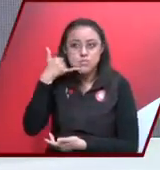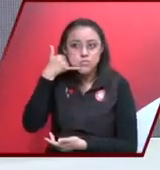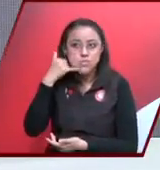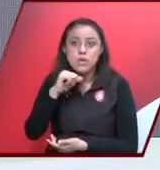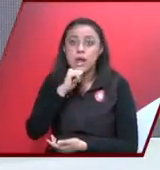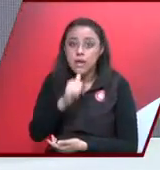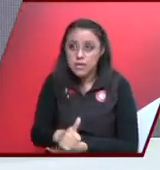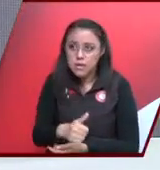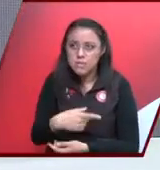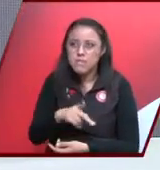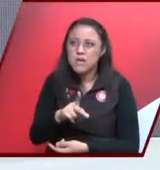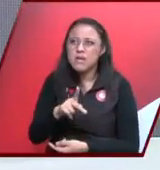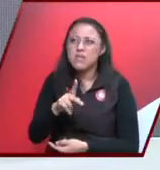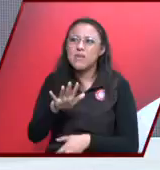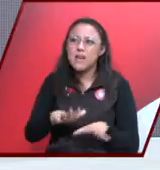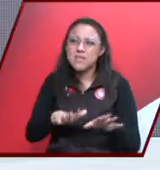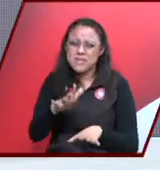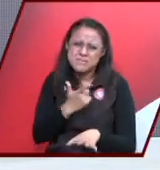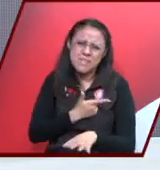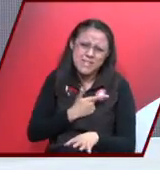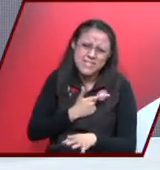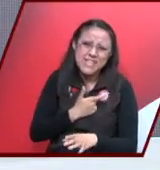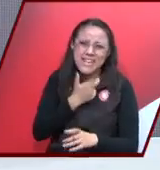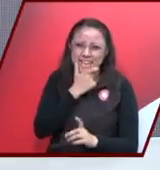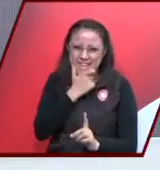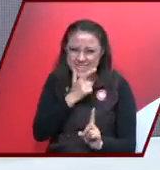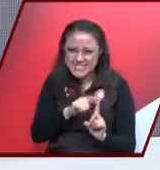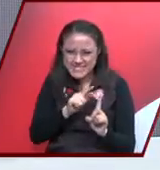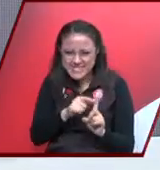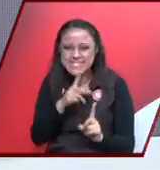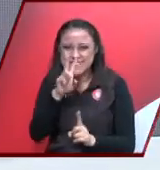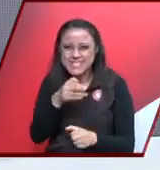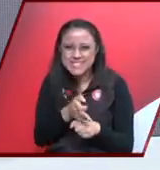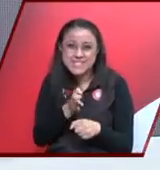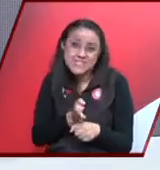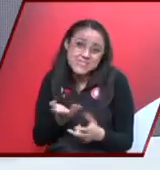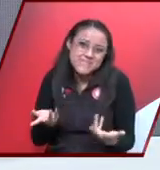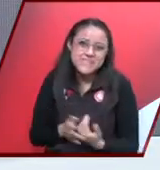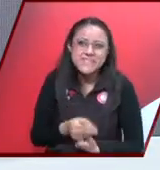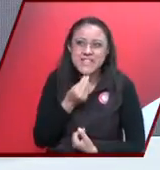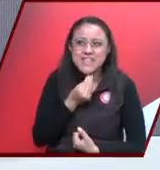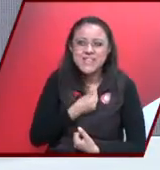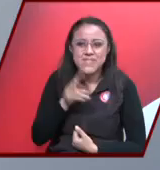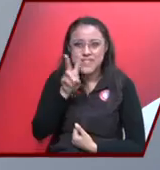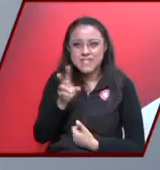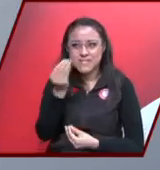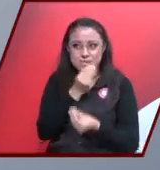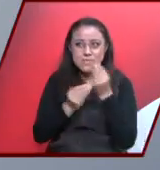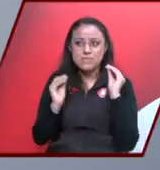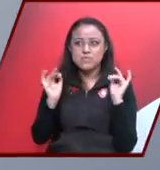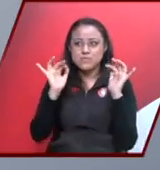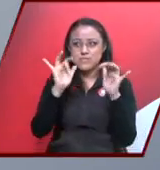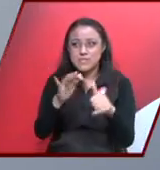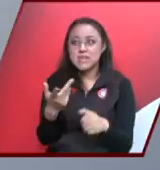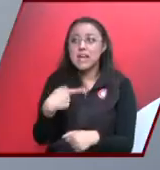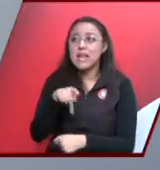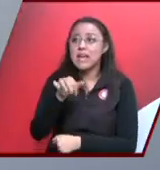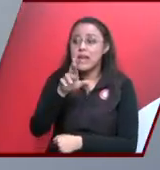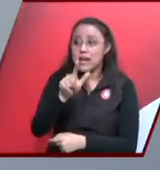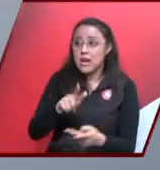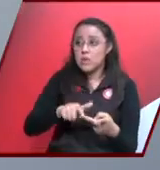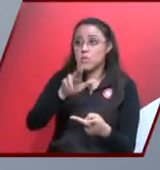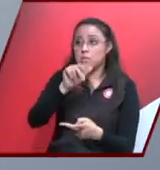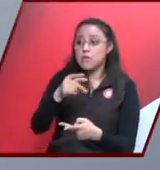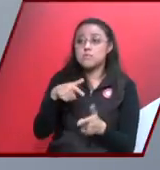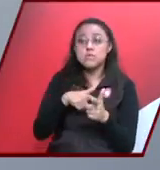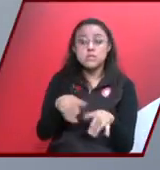llamada de ellas. Pero a veces son tan divertidos. Vamos al viernes de dragones. Y muchos gorrones. Calle Urbano,